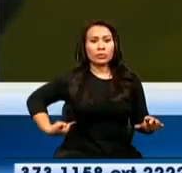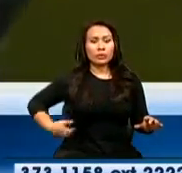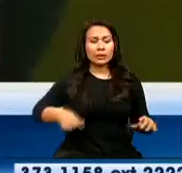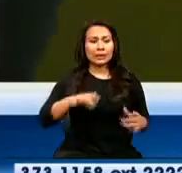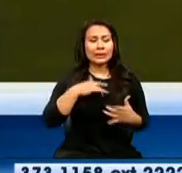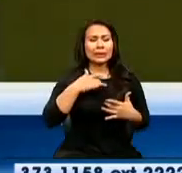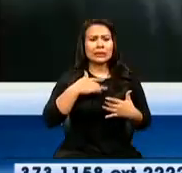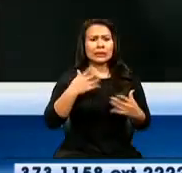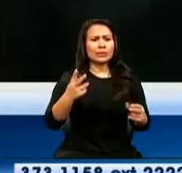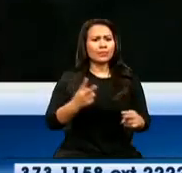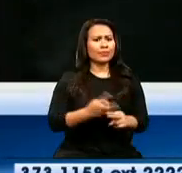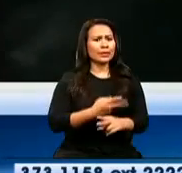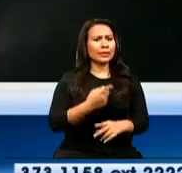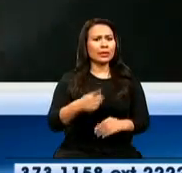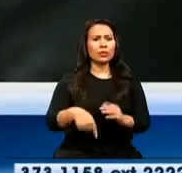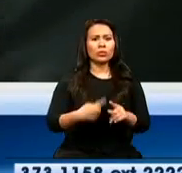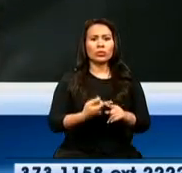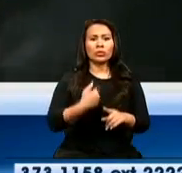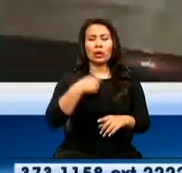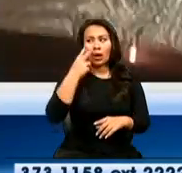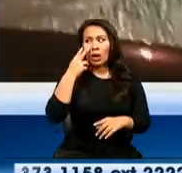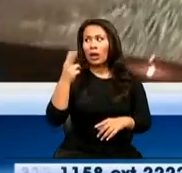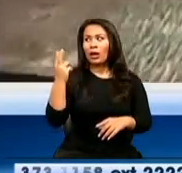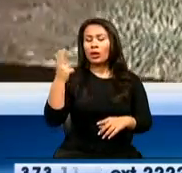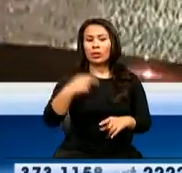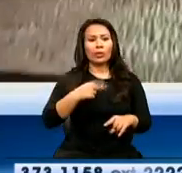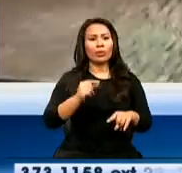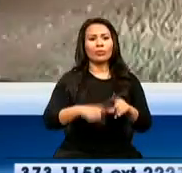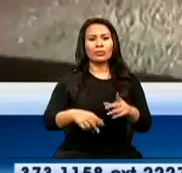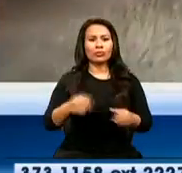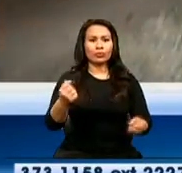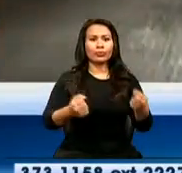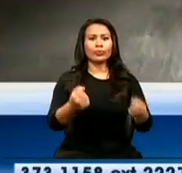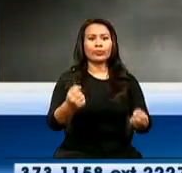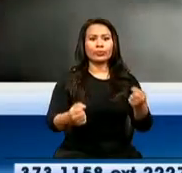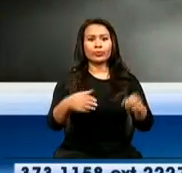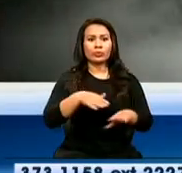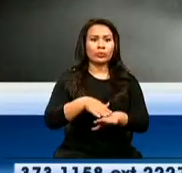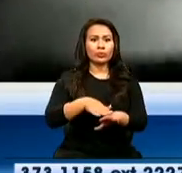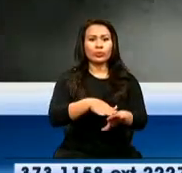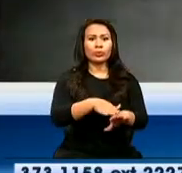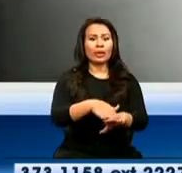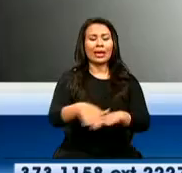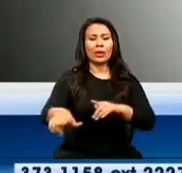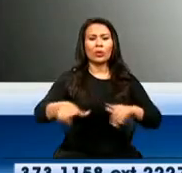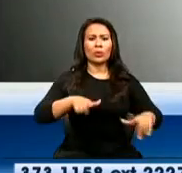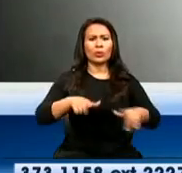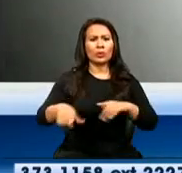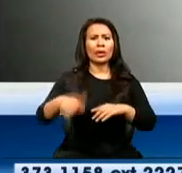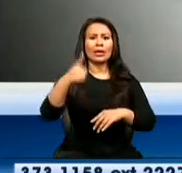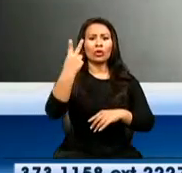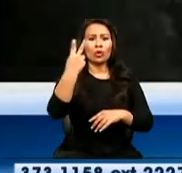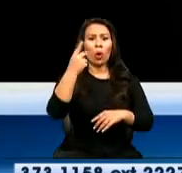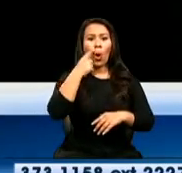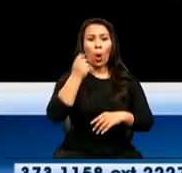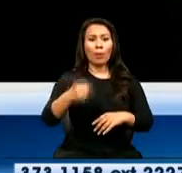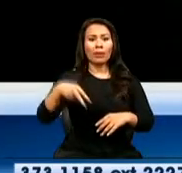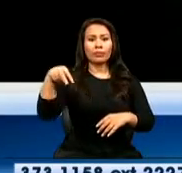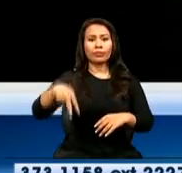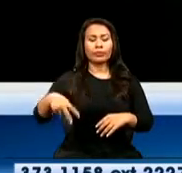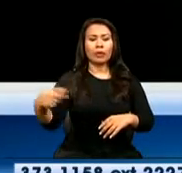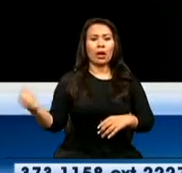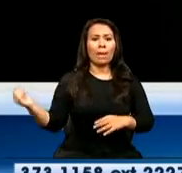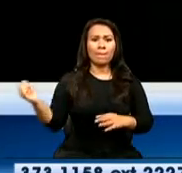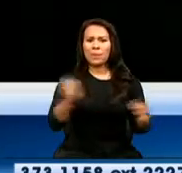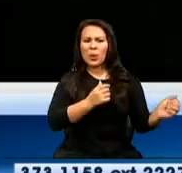que me puso algo aquí, pero no logré mirar qué era. Lo obligaron a avanzar por un camino lastrado y dos sujetos lo bajaron